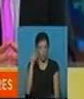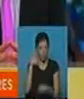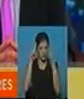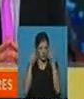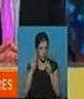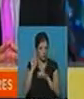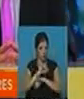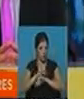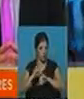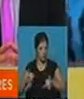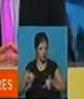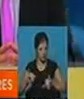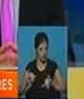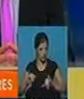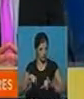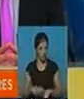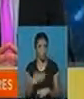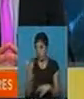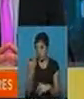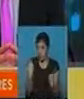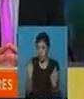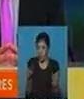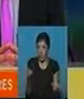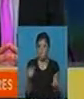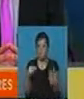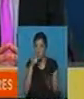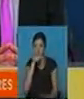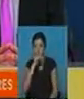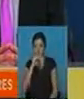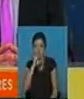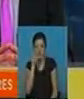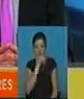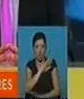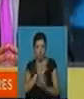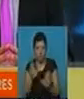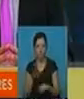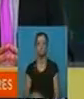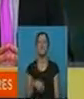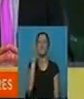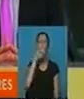fundamental, pudiéndolo hacer. Hillary Clinton,